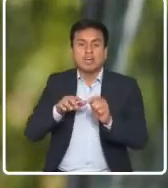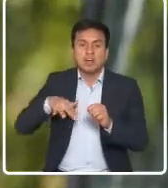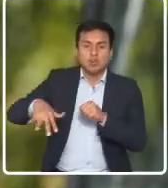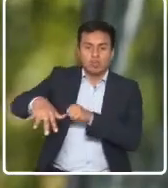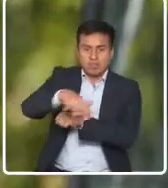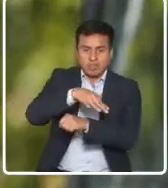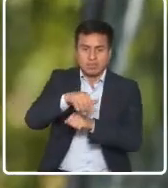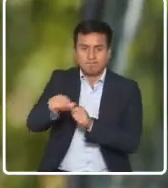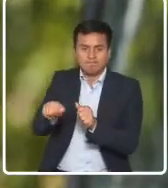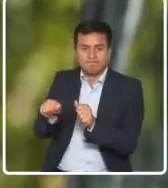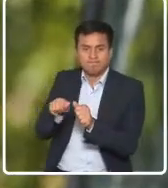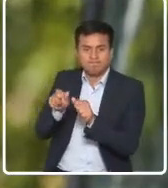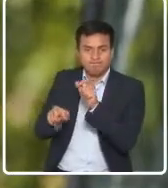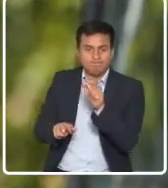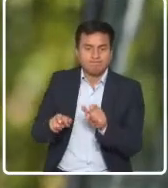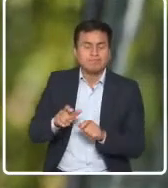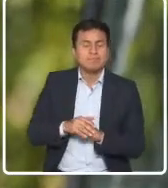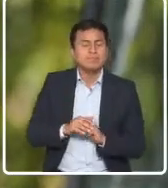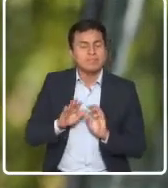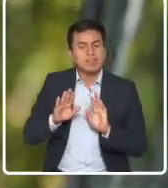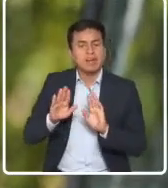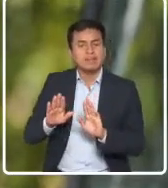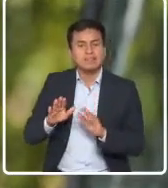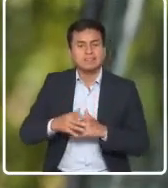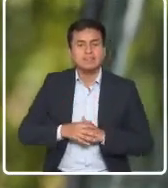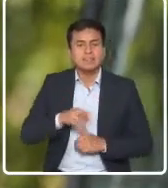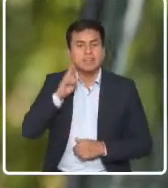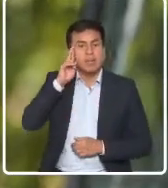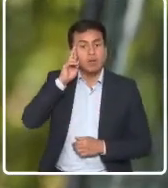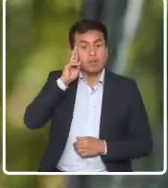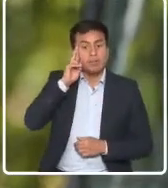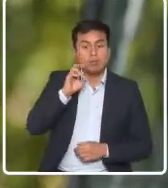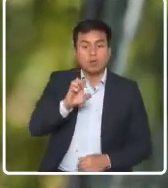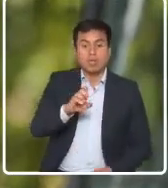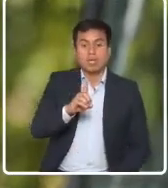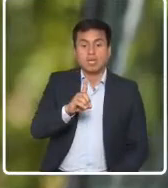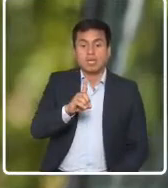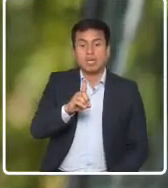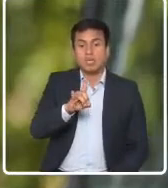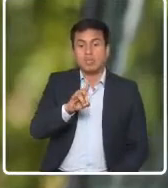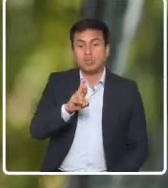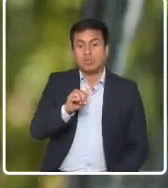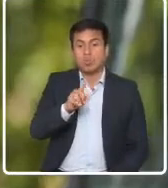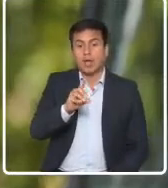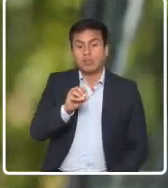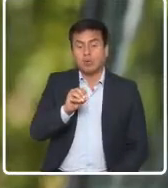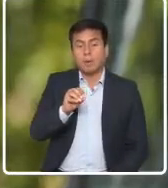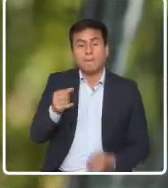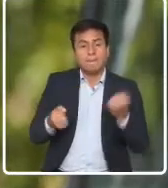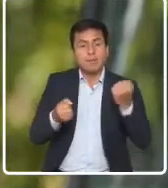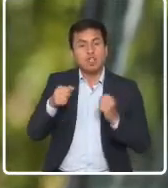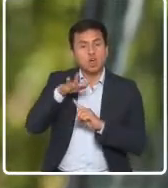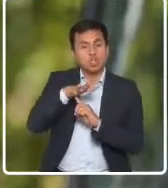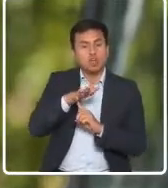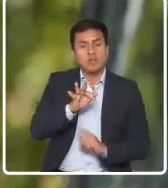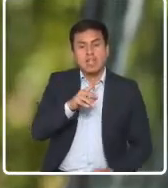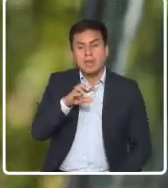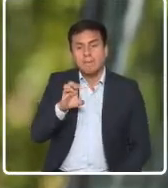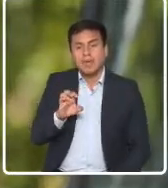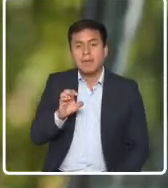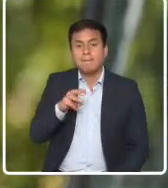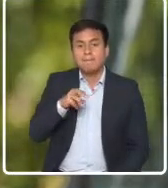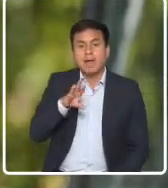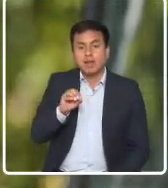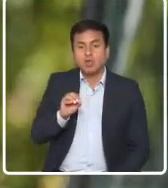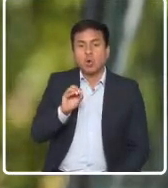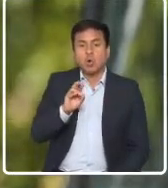rodean. Así, recordamos a Eduardo, el piloto, que como Felipe, Mario y